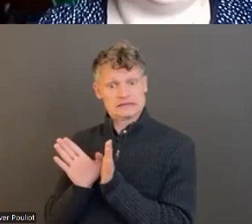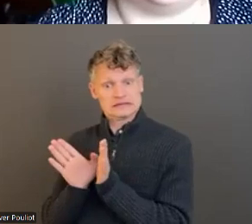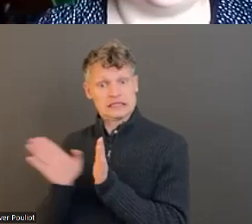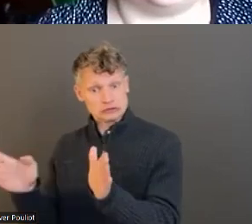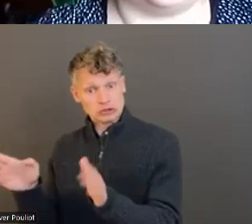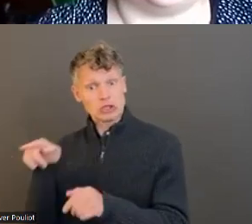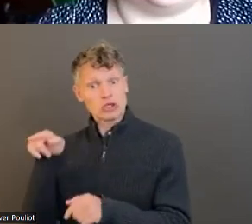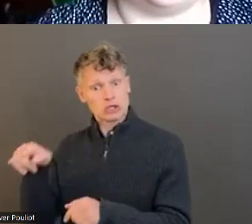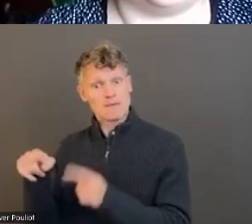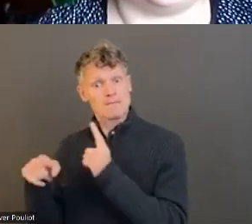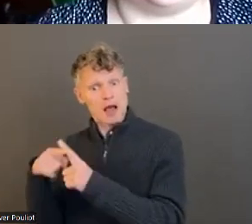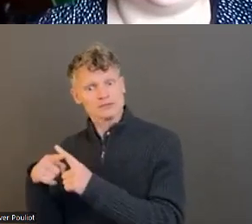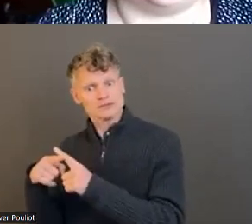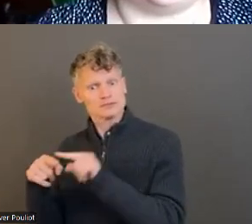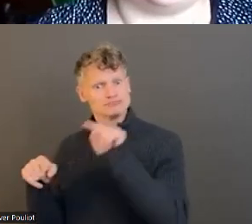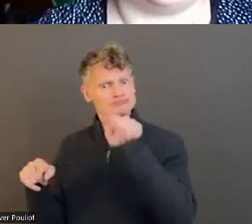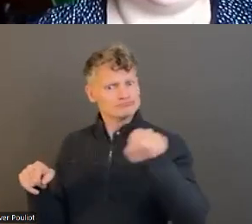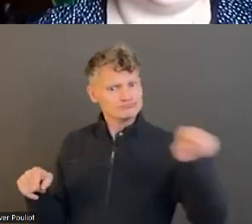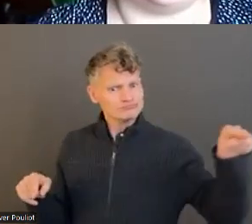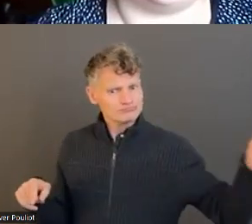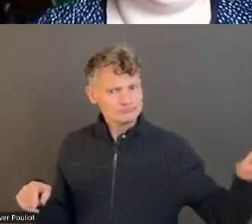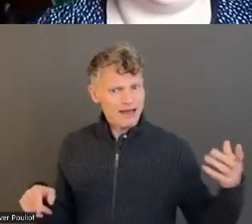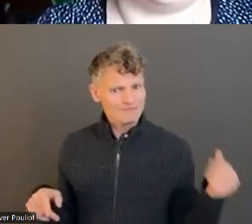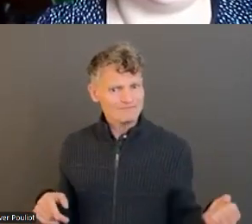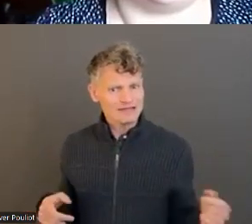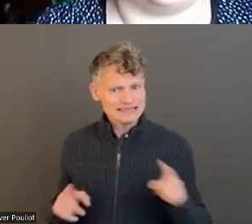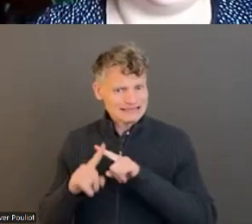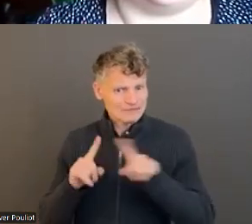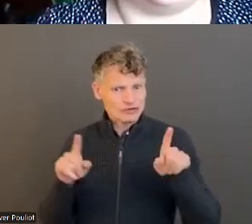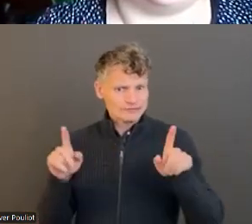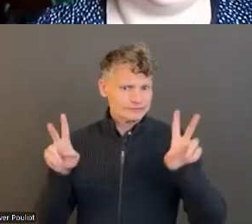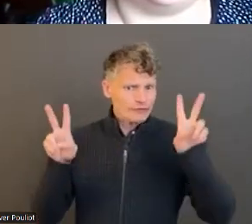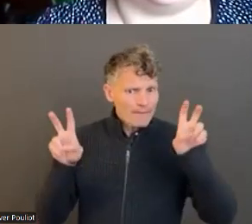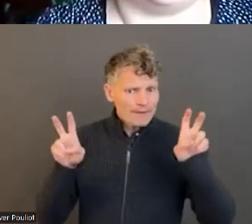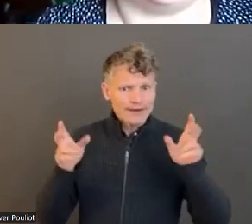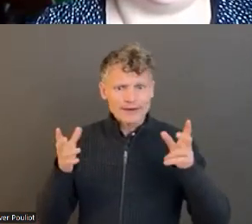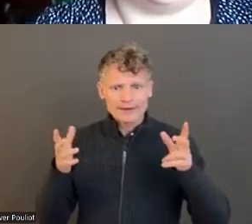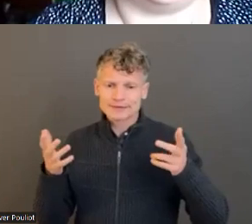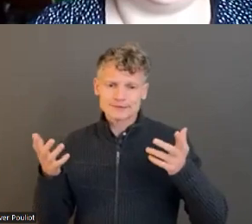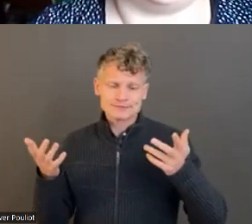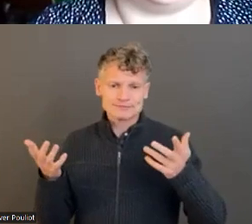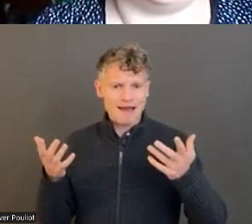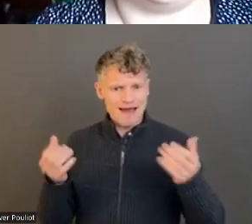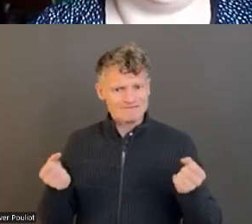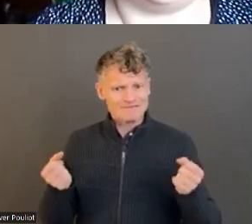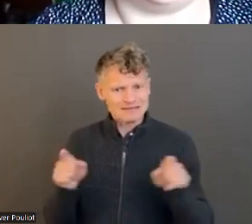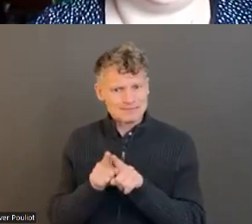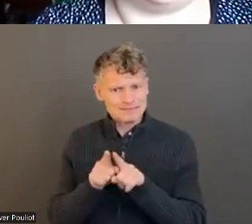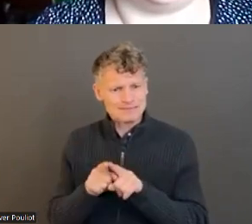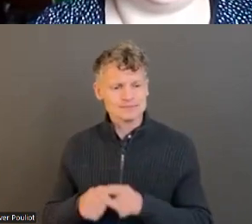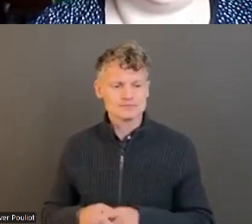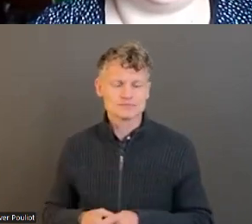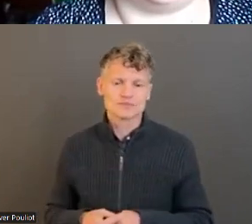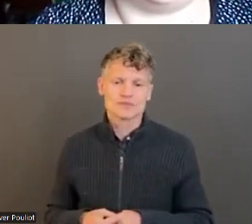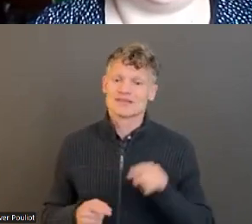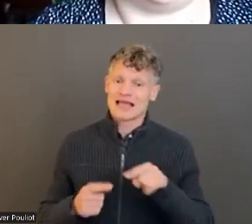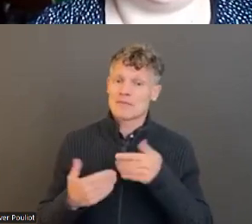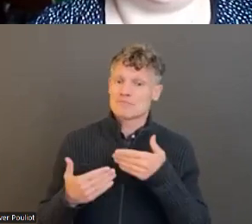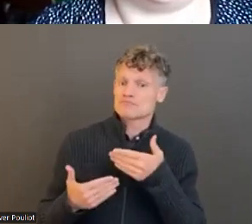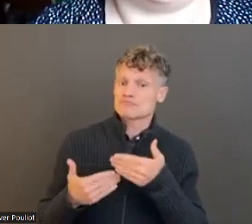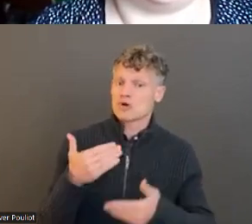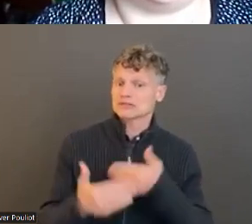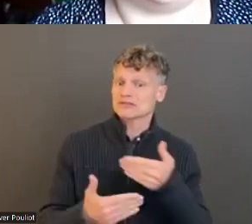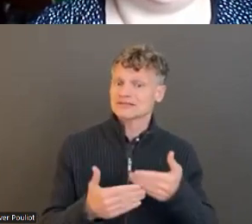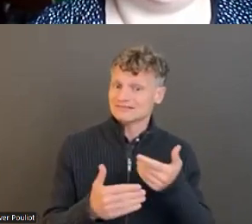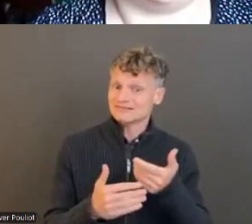parte de cómo otras políticas públicas impactan en salud. Sin duda, ¿cierto? Más allá de la nominación,